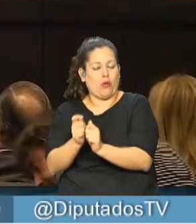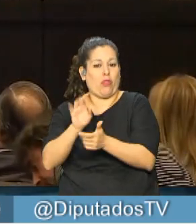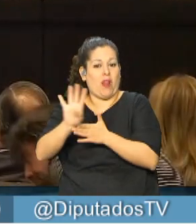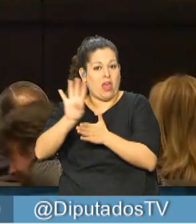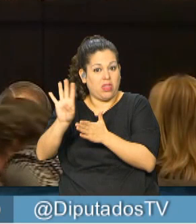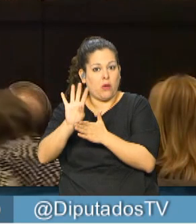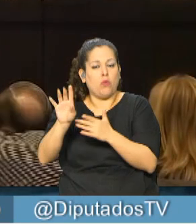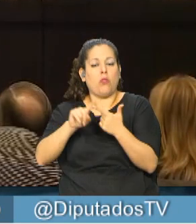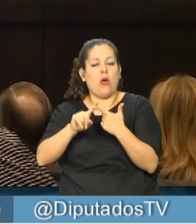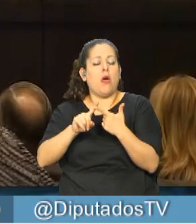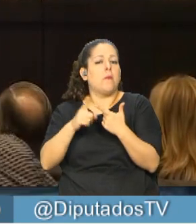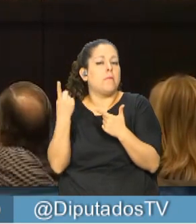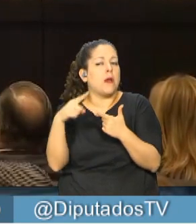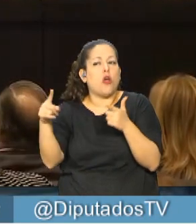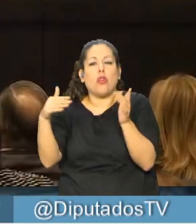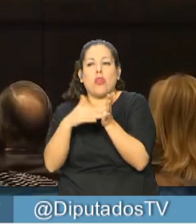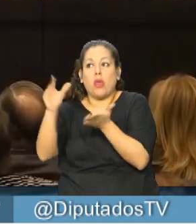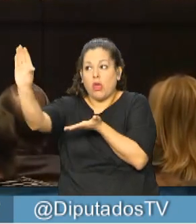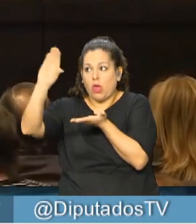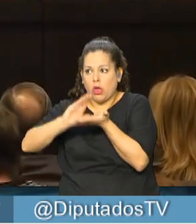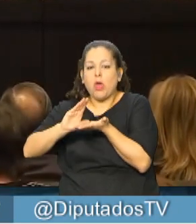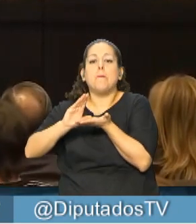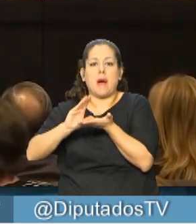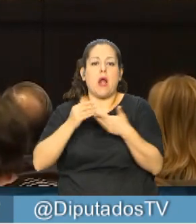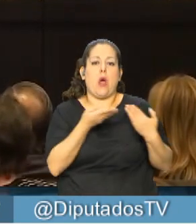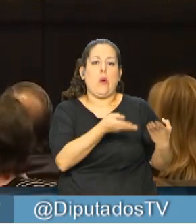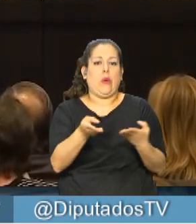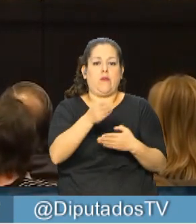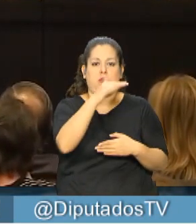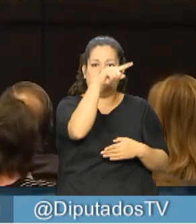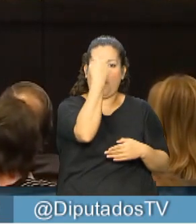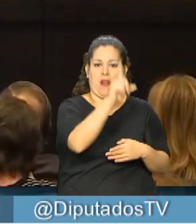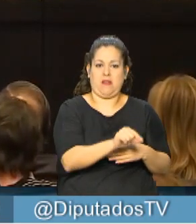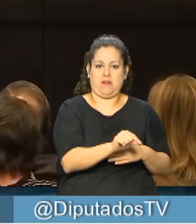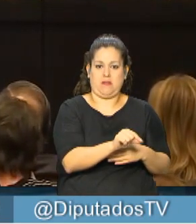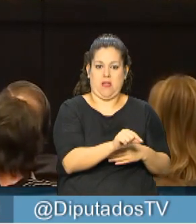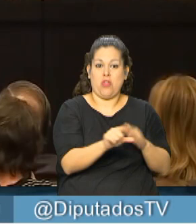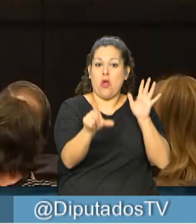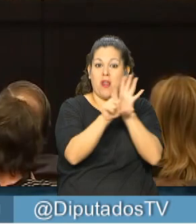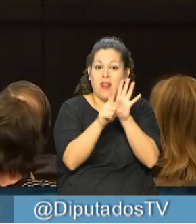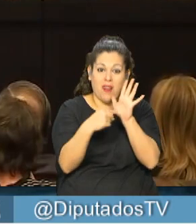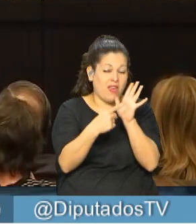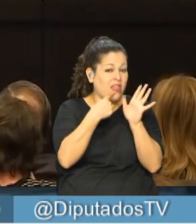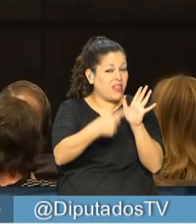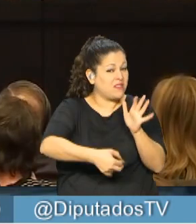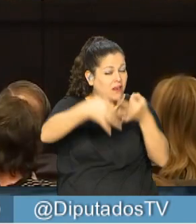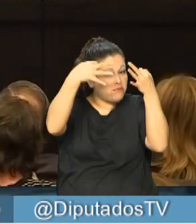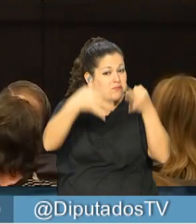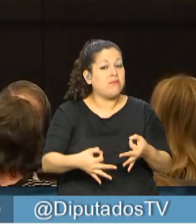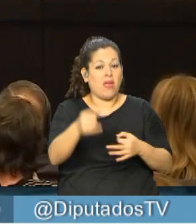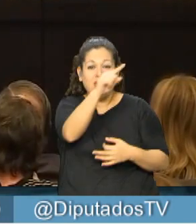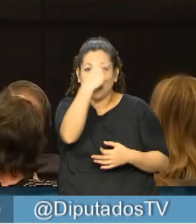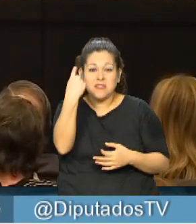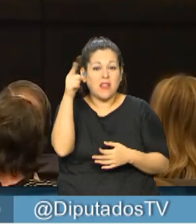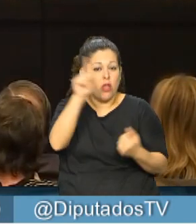siempre y cuando sea beneficioso por el Estado Nacional. La ley de administración financiera especifica muy bien que es el Estado,